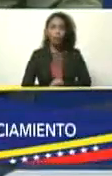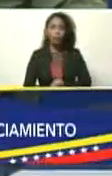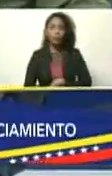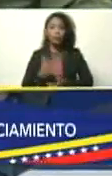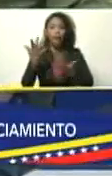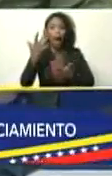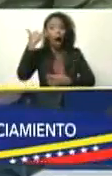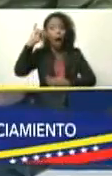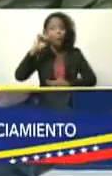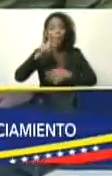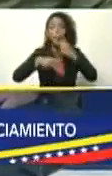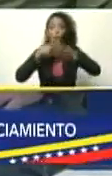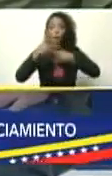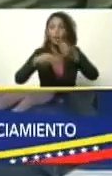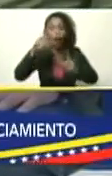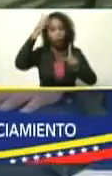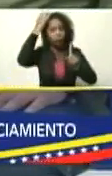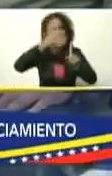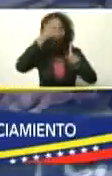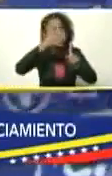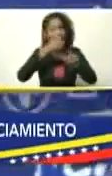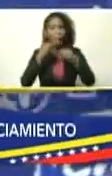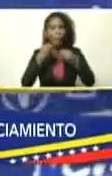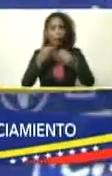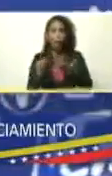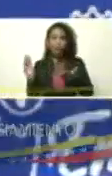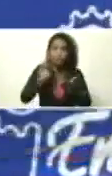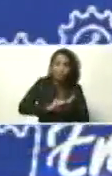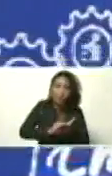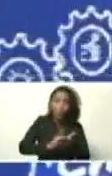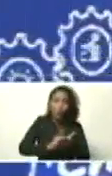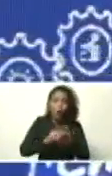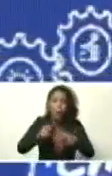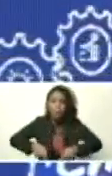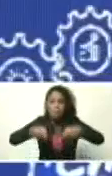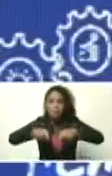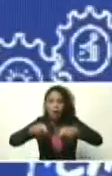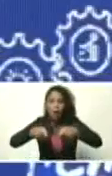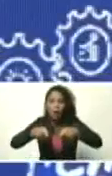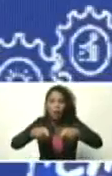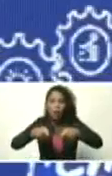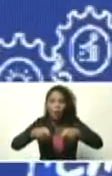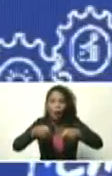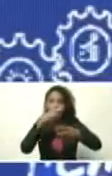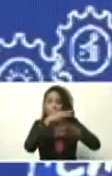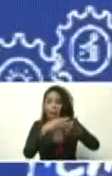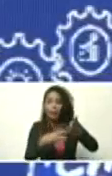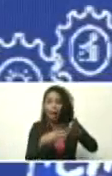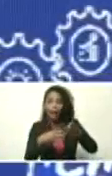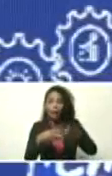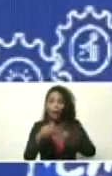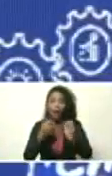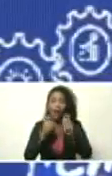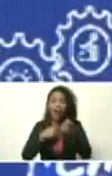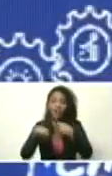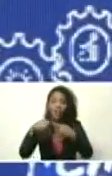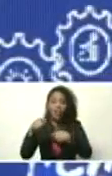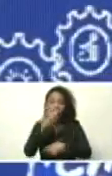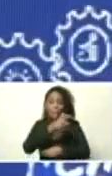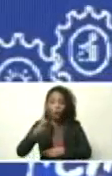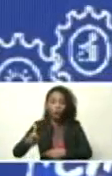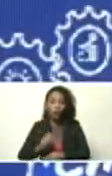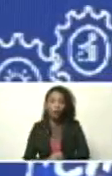tiene políticas de formación y para ubicar en el mercado el producto de los emprendedores. Hoy es un día muy